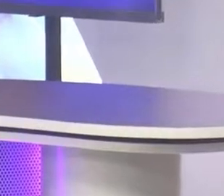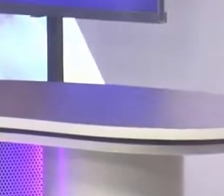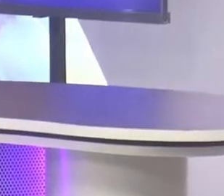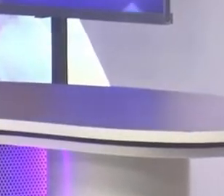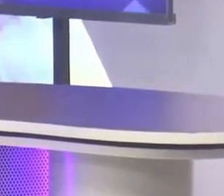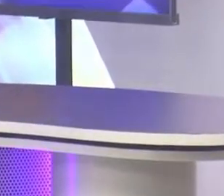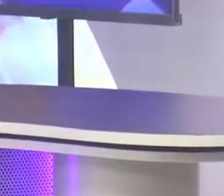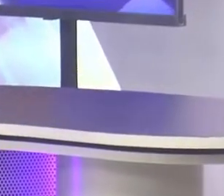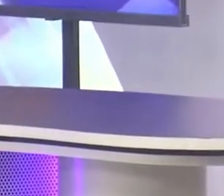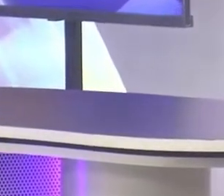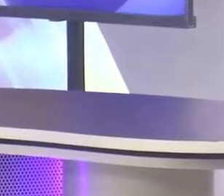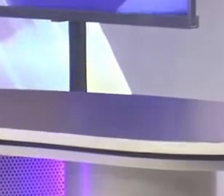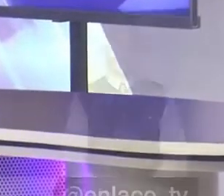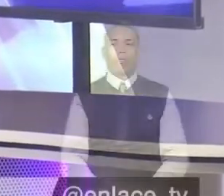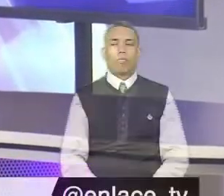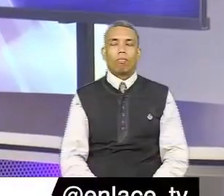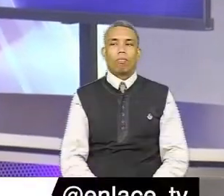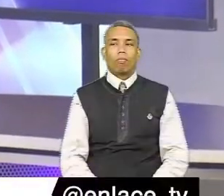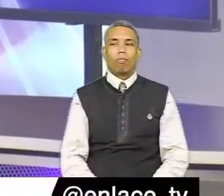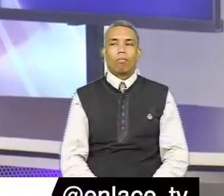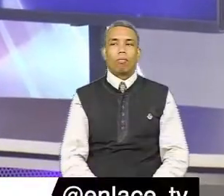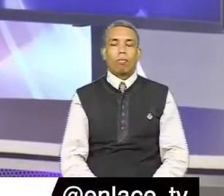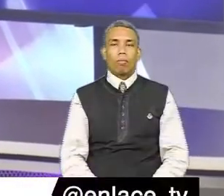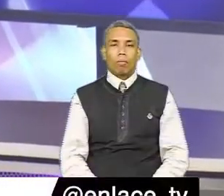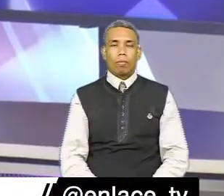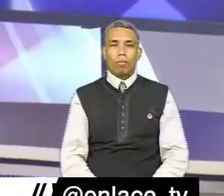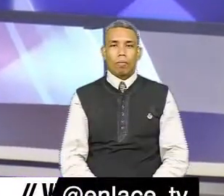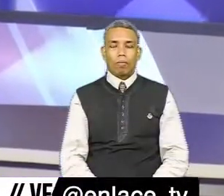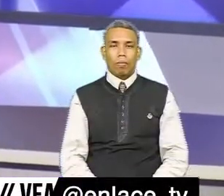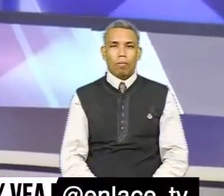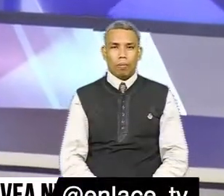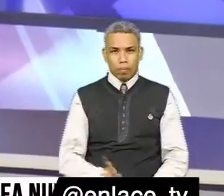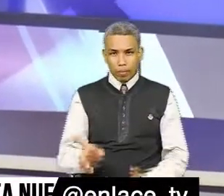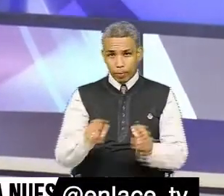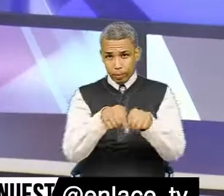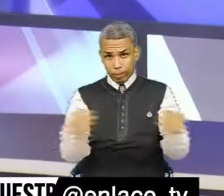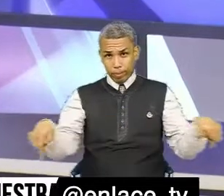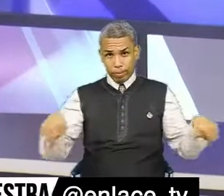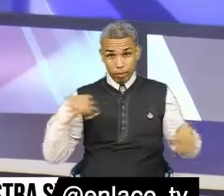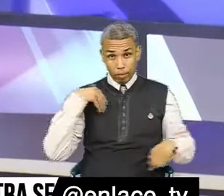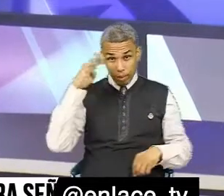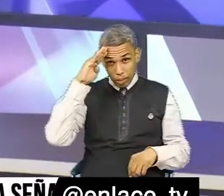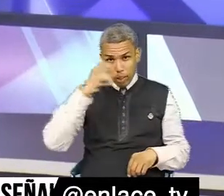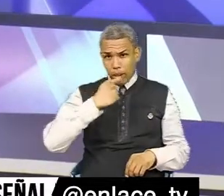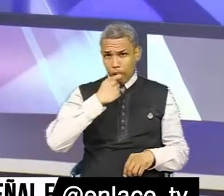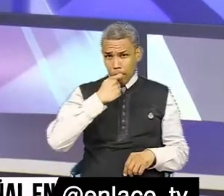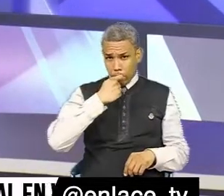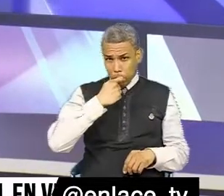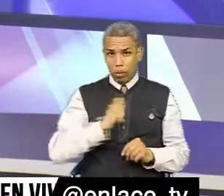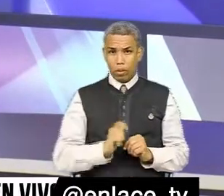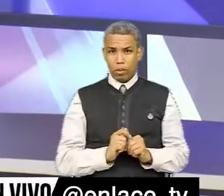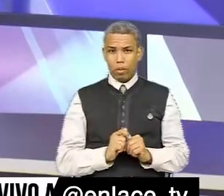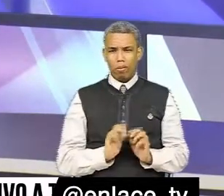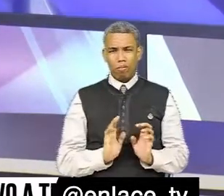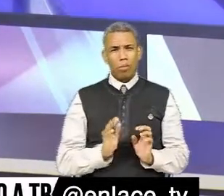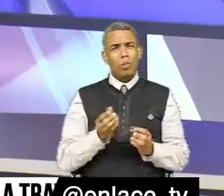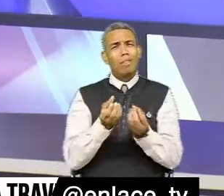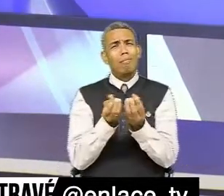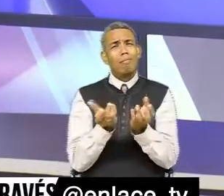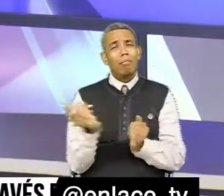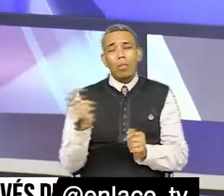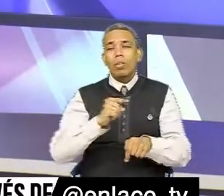regresamos con la información enlace noticias preocupación a la inspección de tránsito y transporte de barrancabermeja por las constantes infracciones que